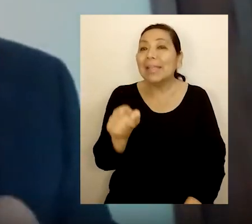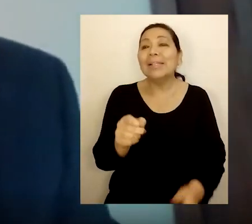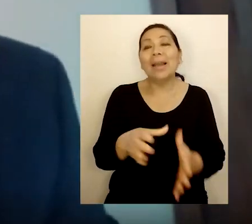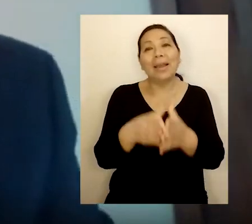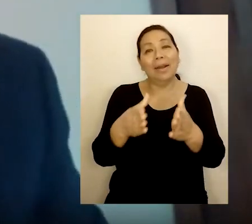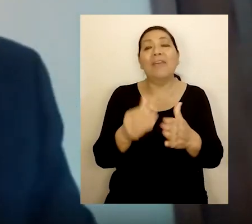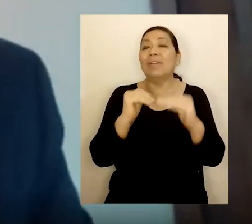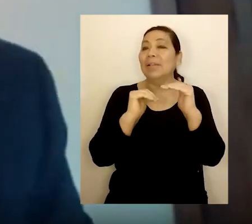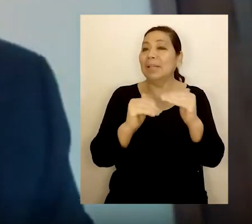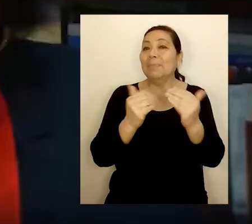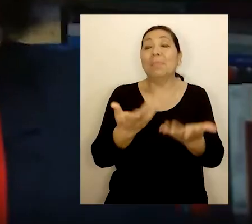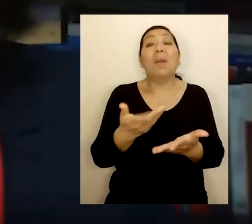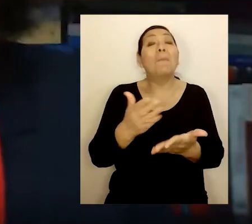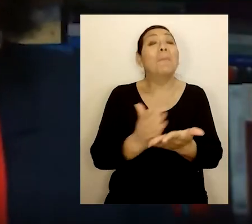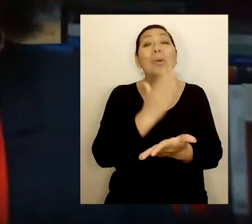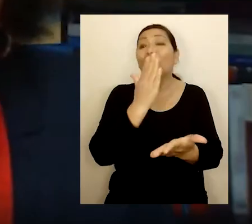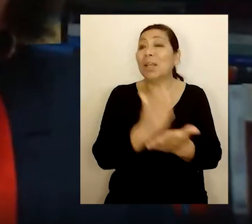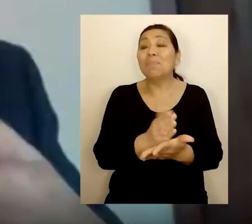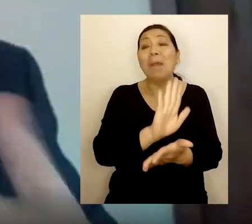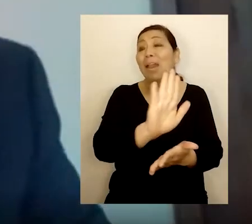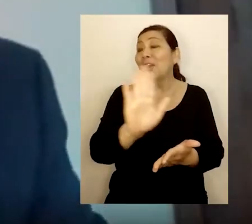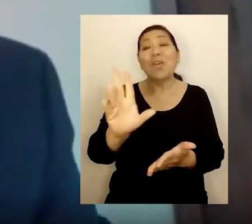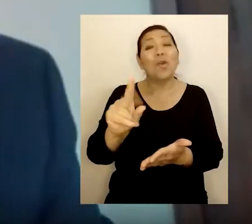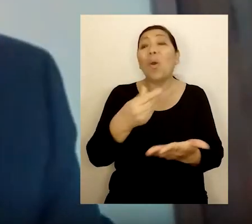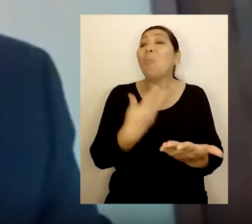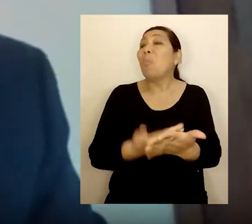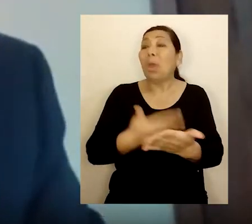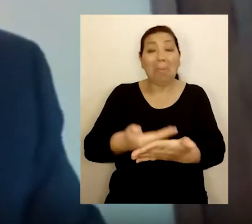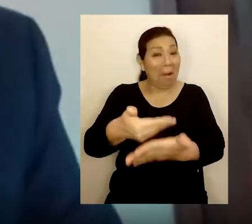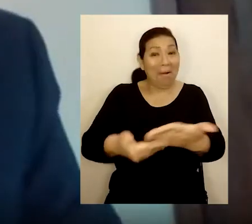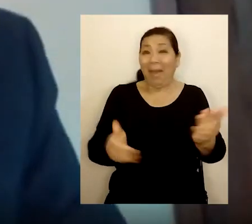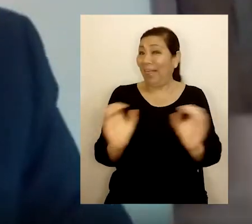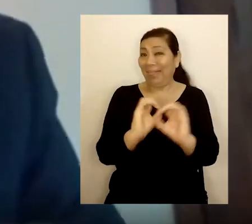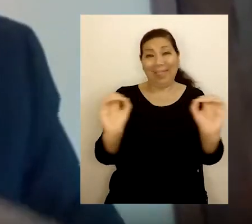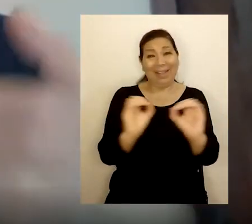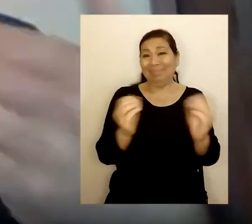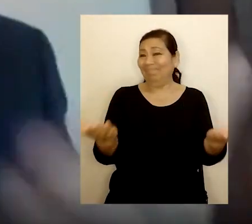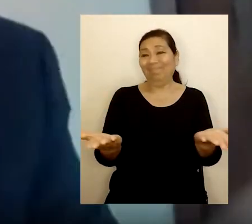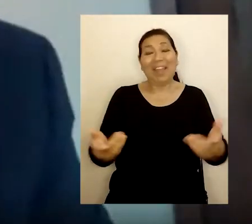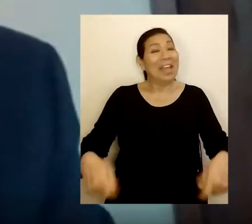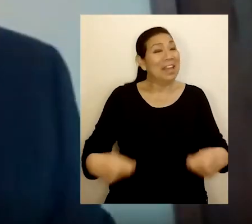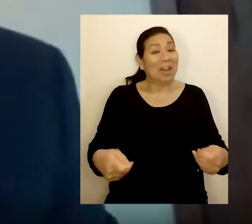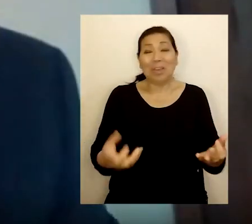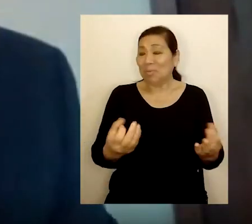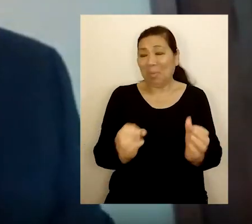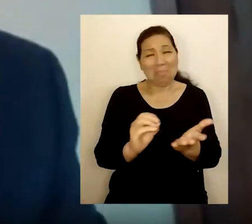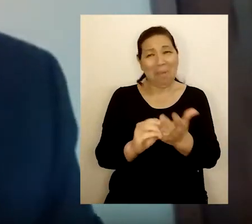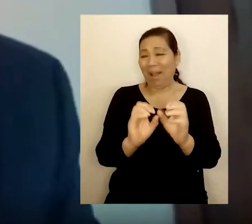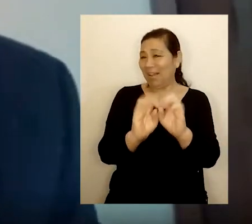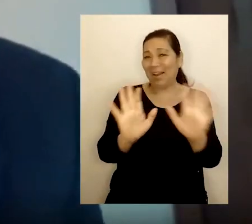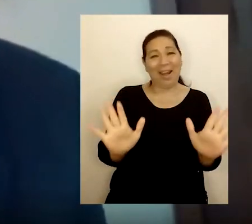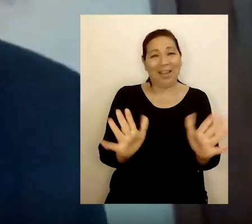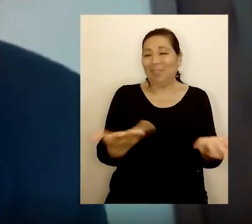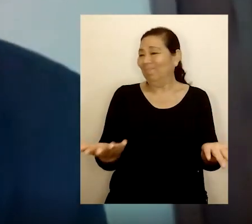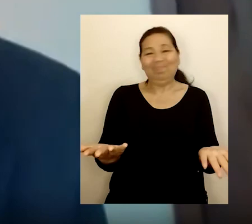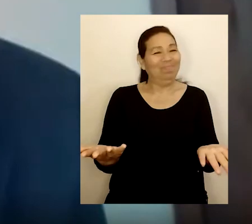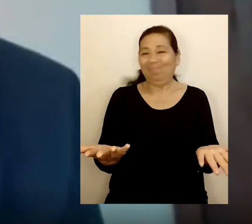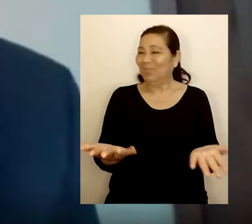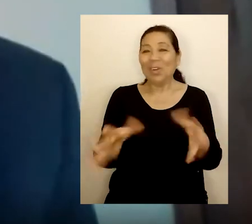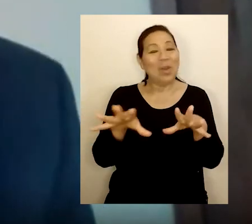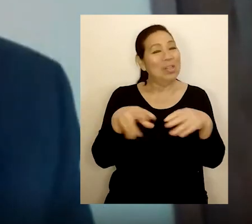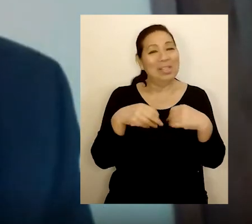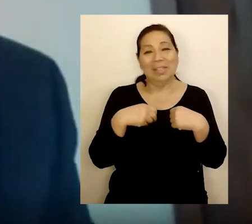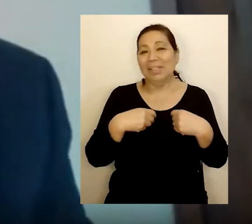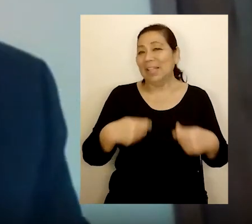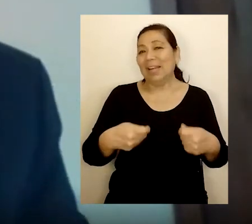el gran límite. El problema es que ellos no probaron nada, y entonces el gasto no quedó probado y por eso no se